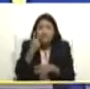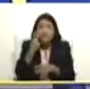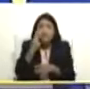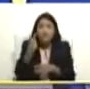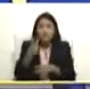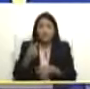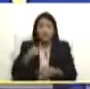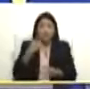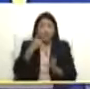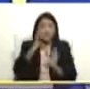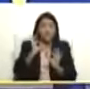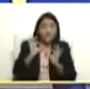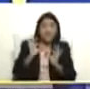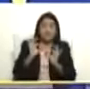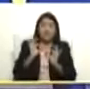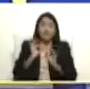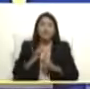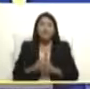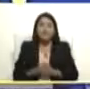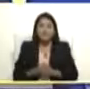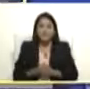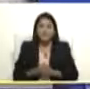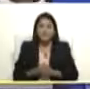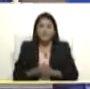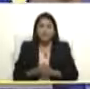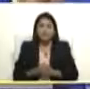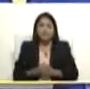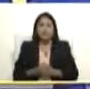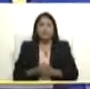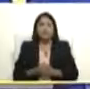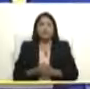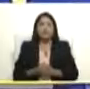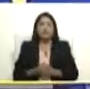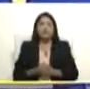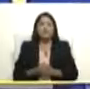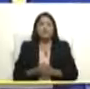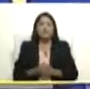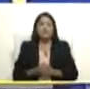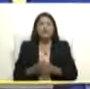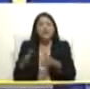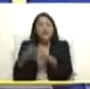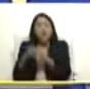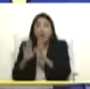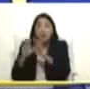Siempre estoy pendiente del circuito progringo.